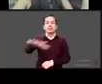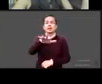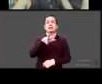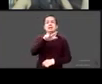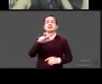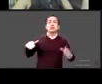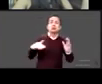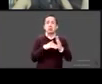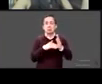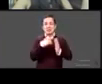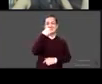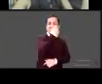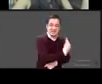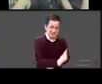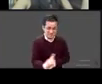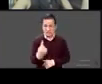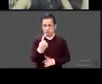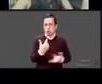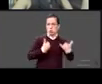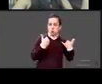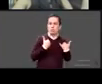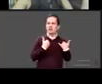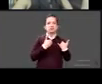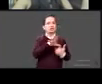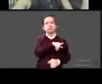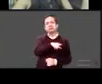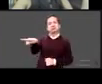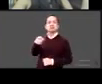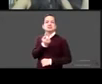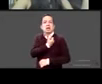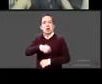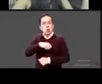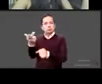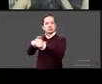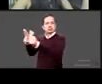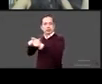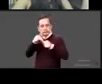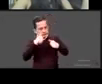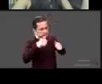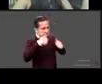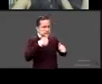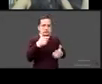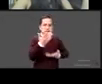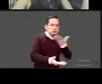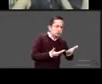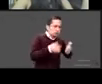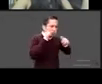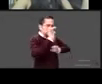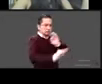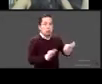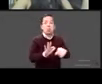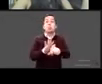fueron atendidos por el sistema de salud en el año, en promedio, por maltrato y sobre